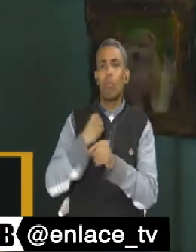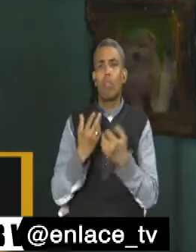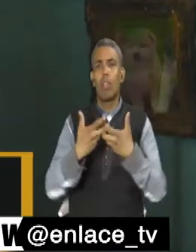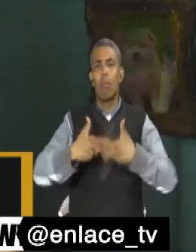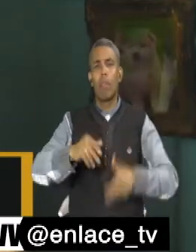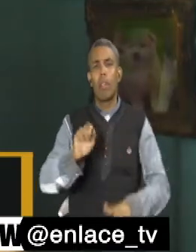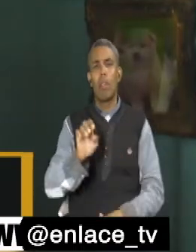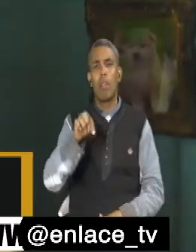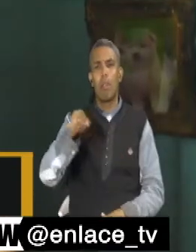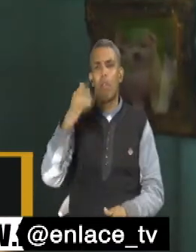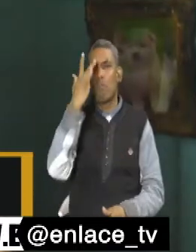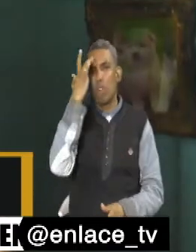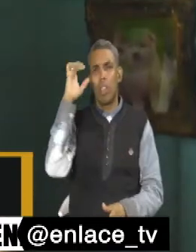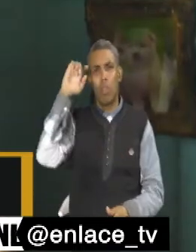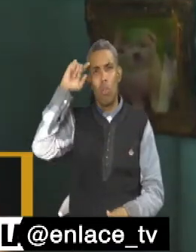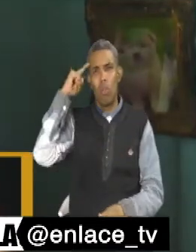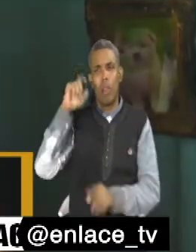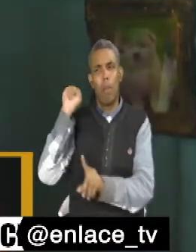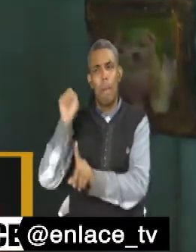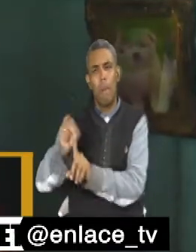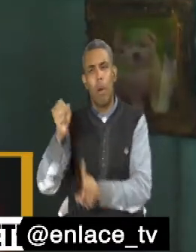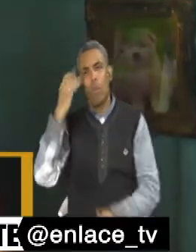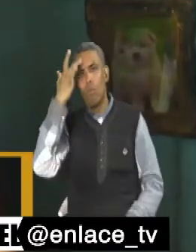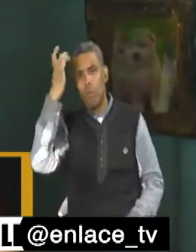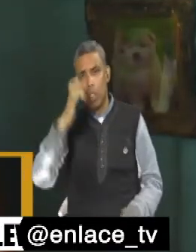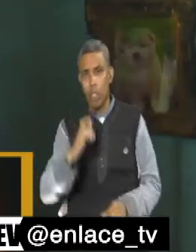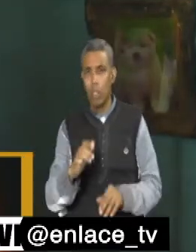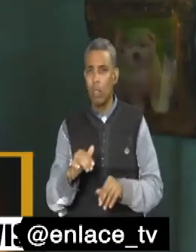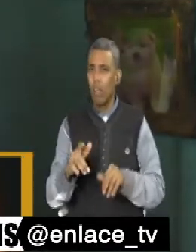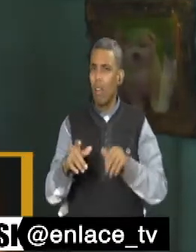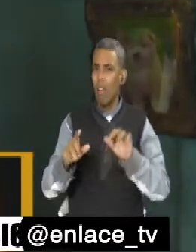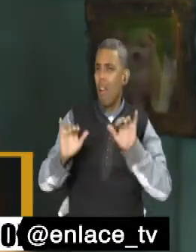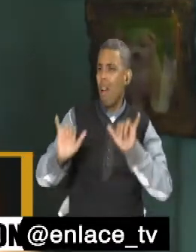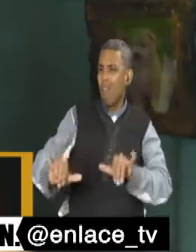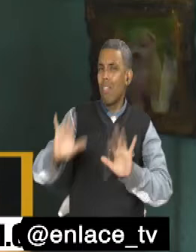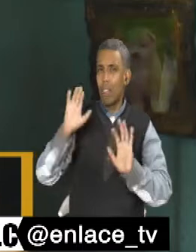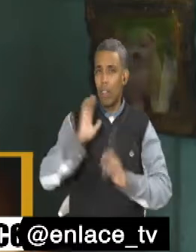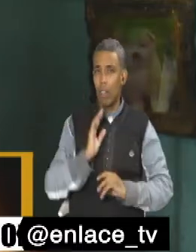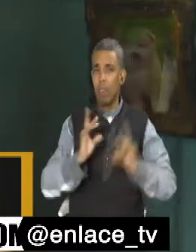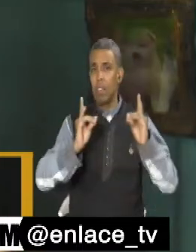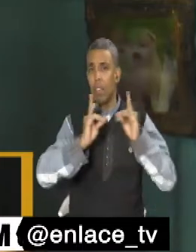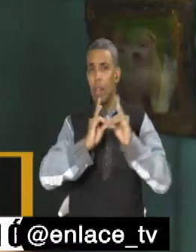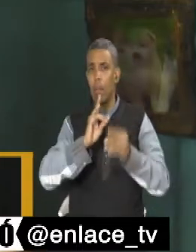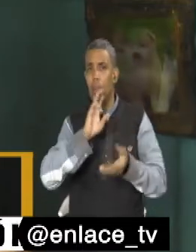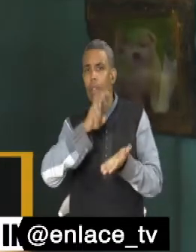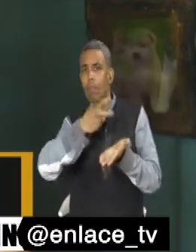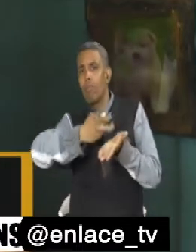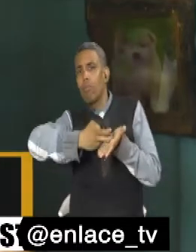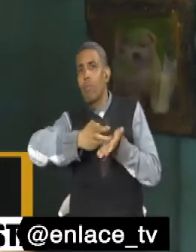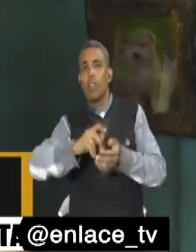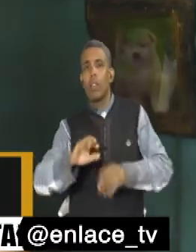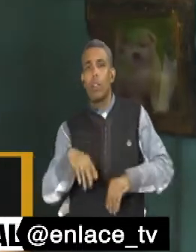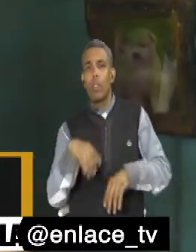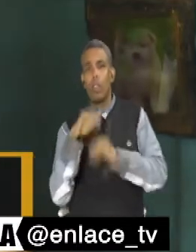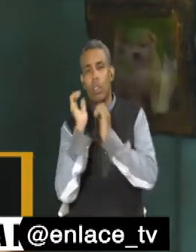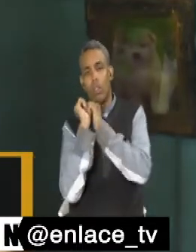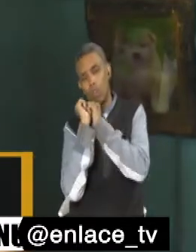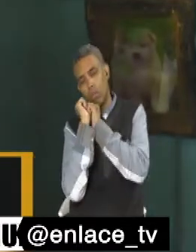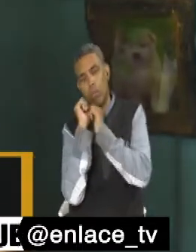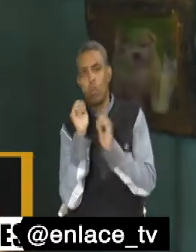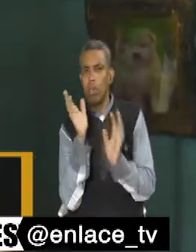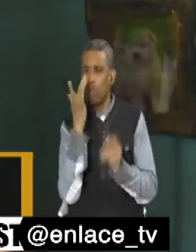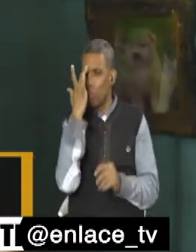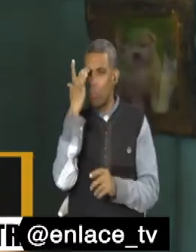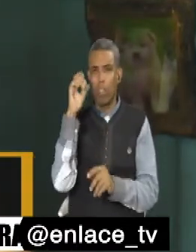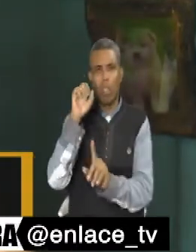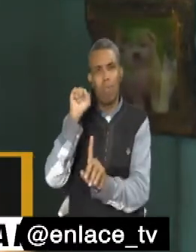eso, que el gobierno lo tiene a él ahí tirado, como que no, o sea, no es familiar de ellos, entonces no hacen nada. No